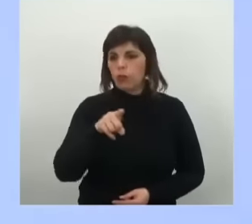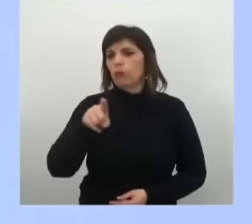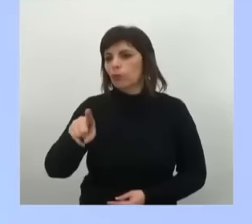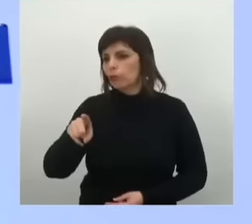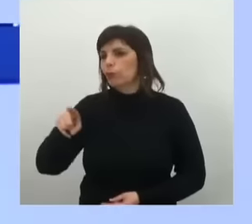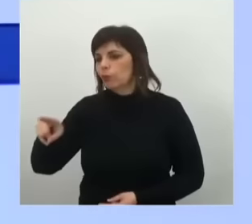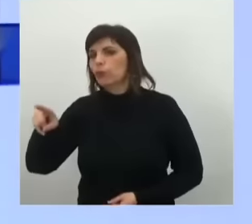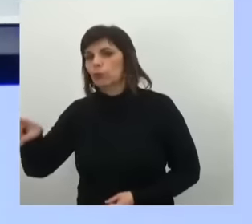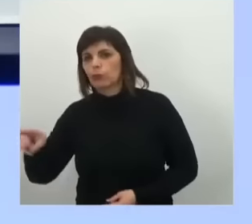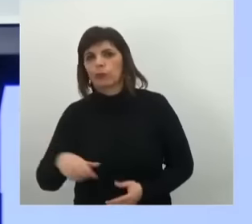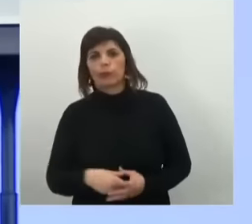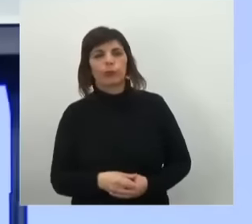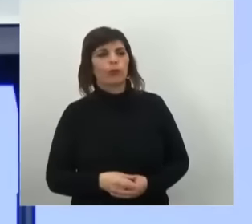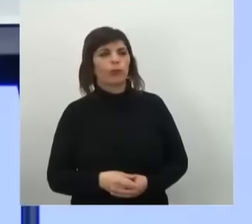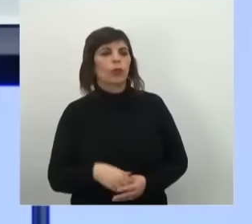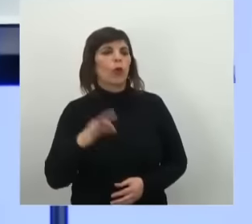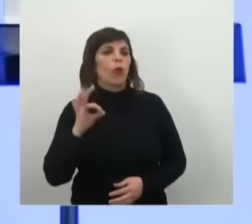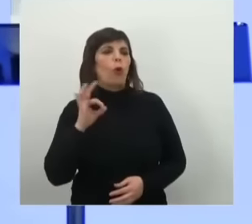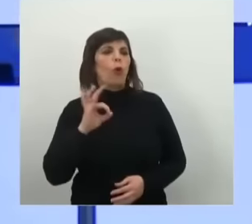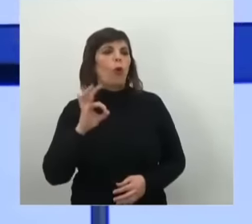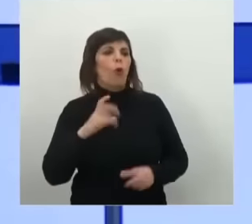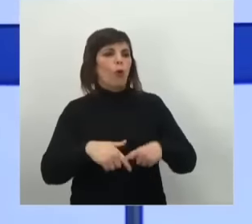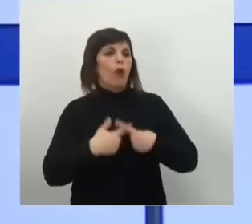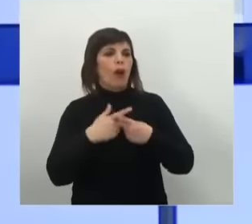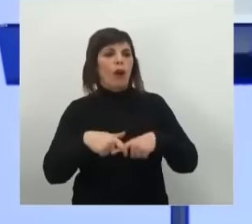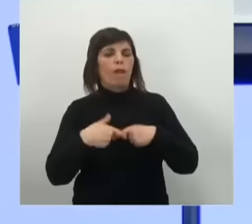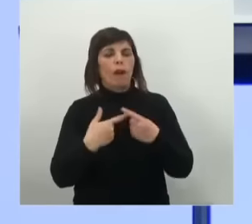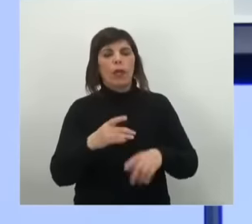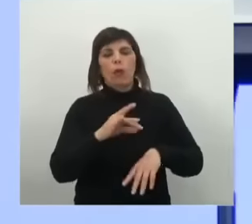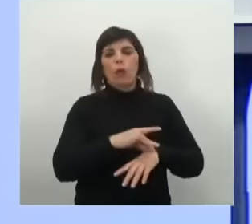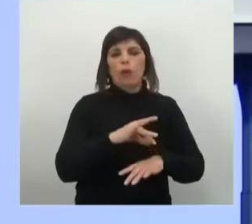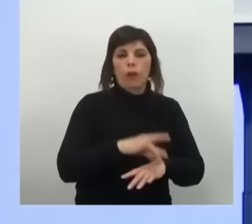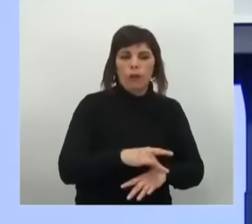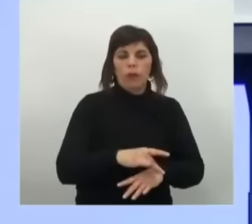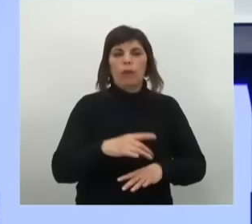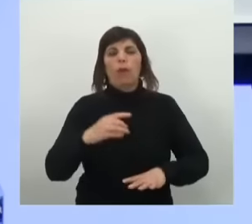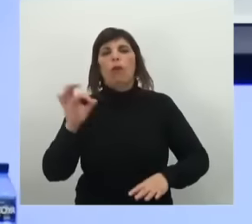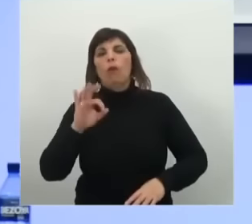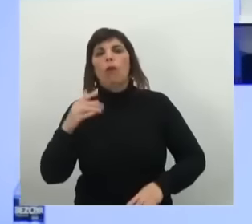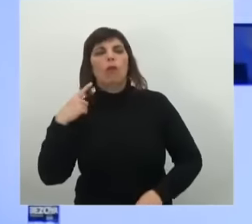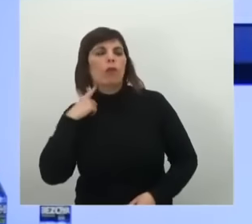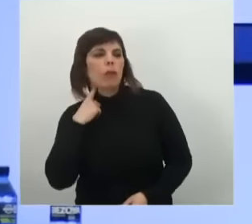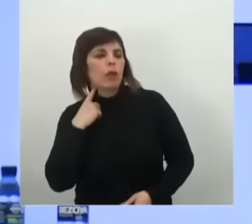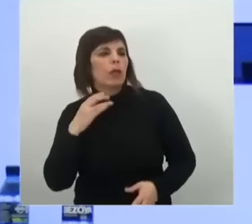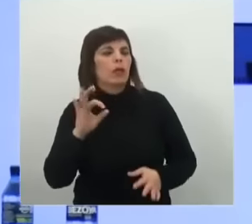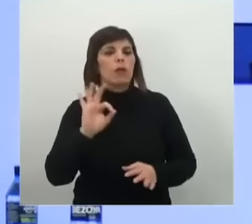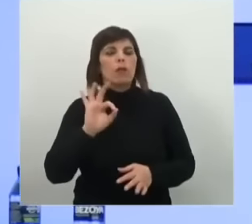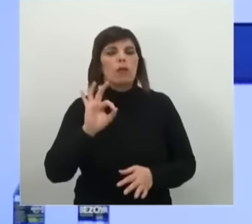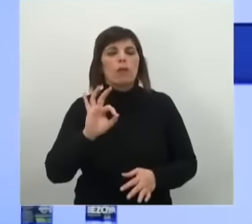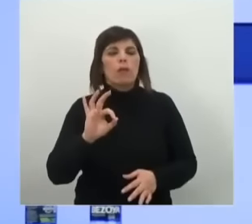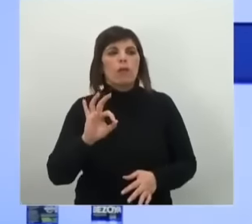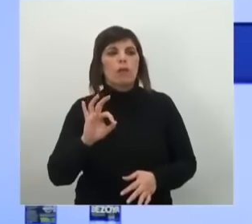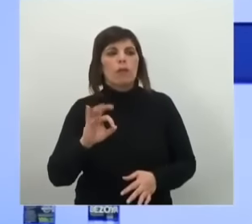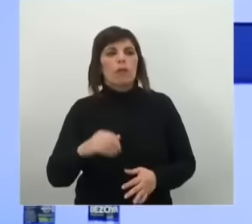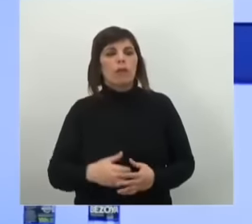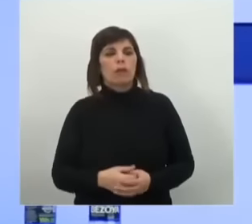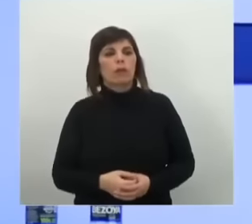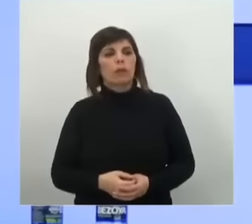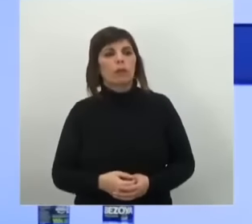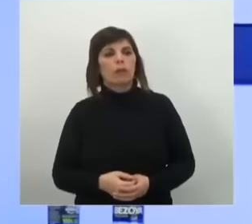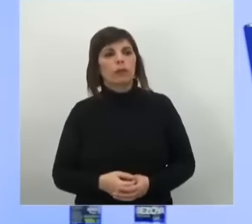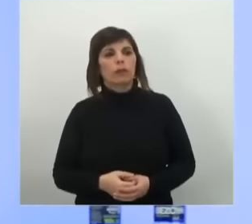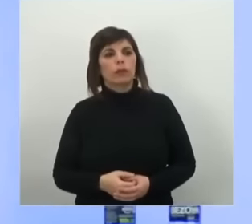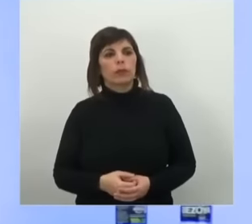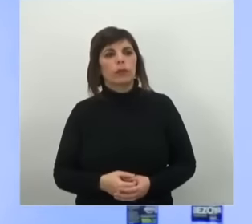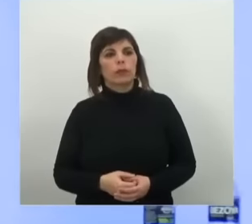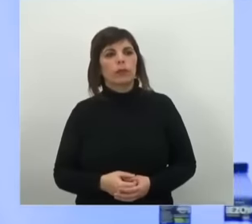cuando viene una situación en la familia inesperada una enfermedad una pérdida un algo por